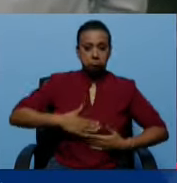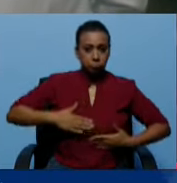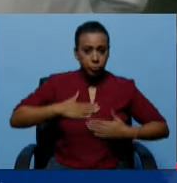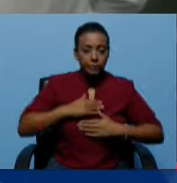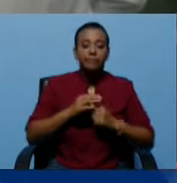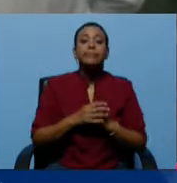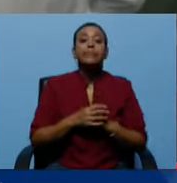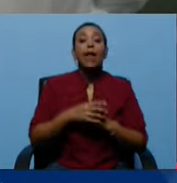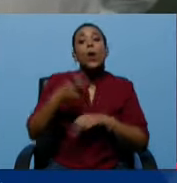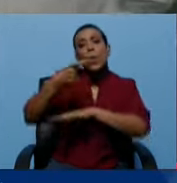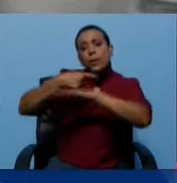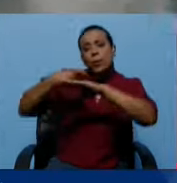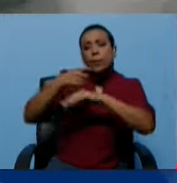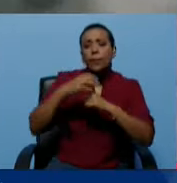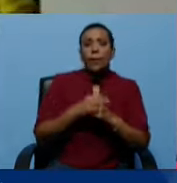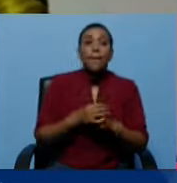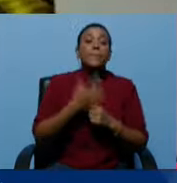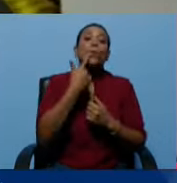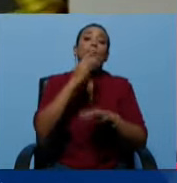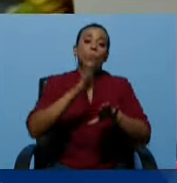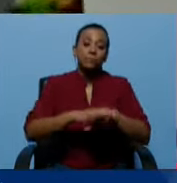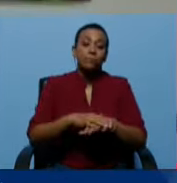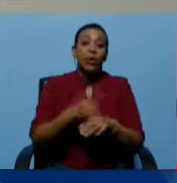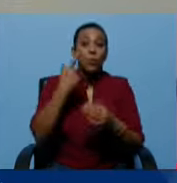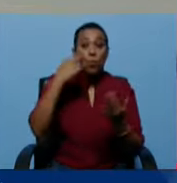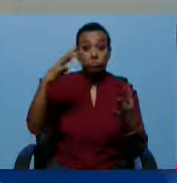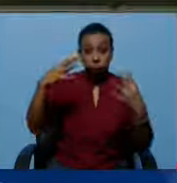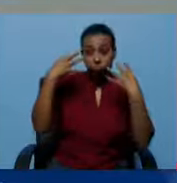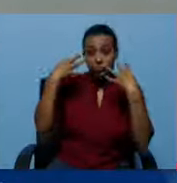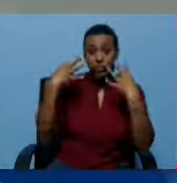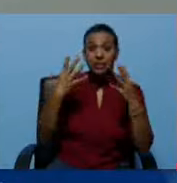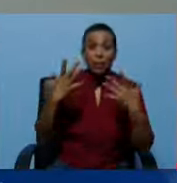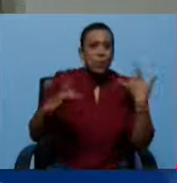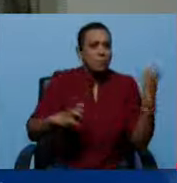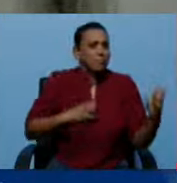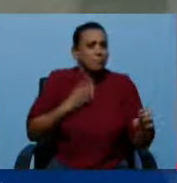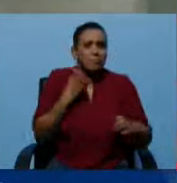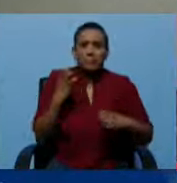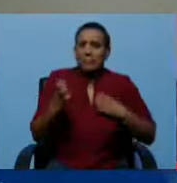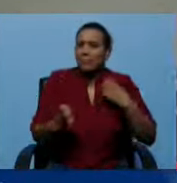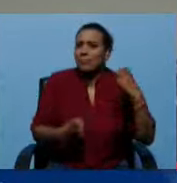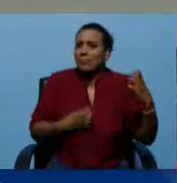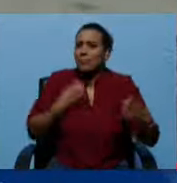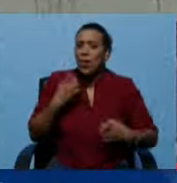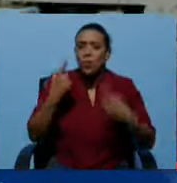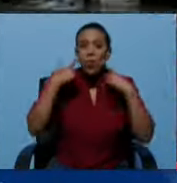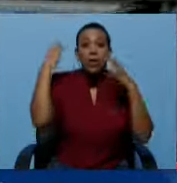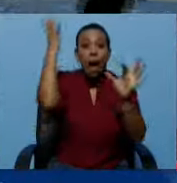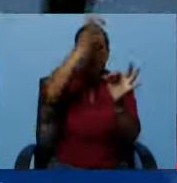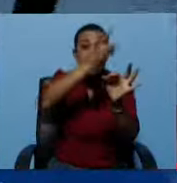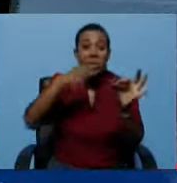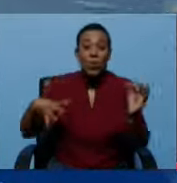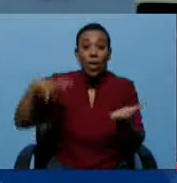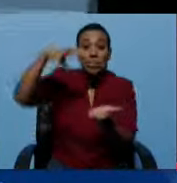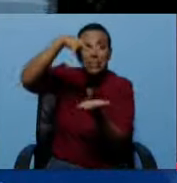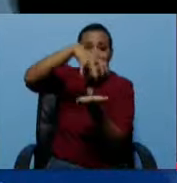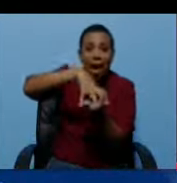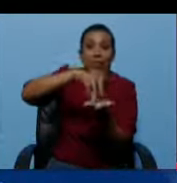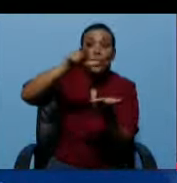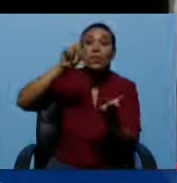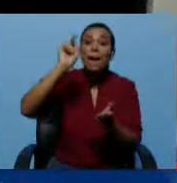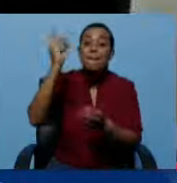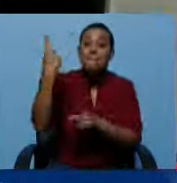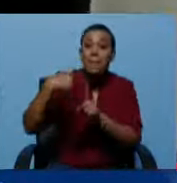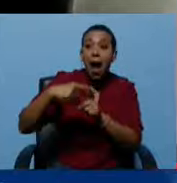Gobernador. Bueno, presidente, como usted puede ver, aquí estamos emocionados, porque esto pone a Amazonas y pone a nuestro país en